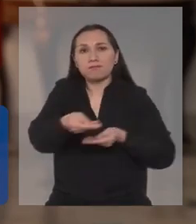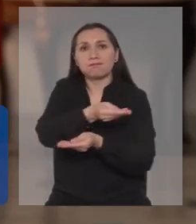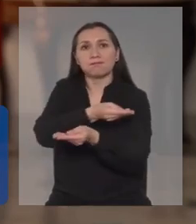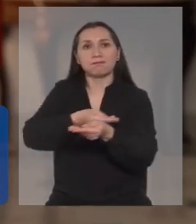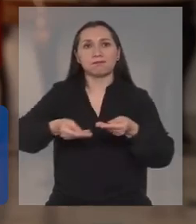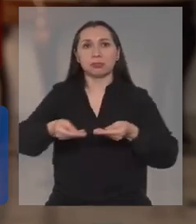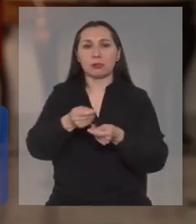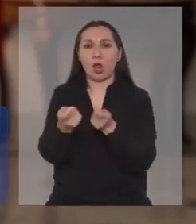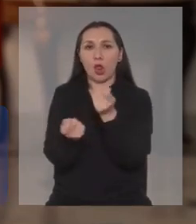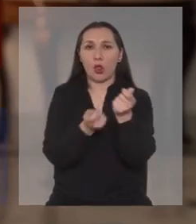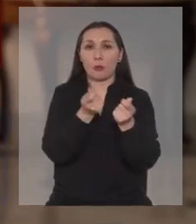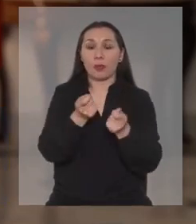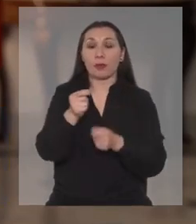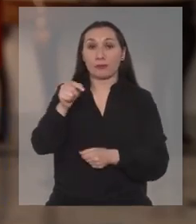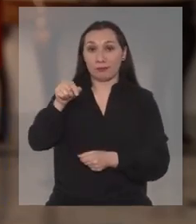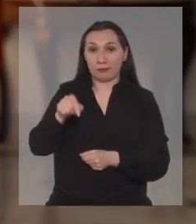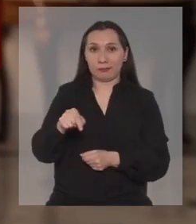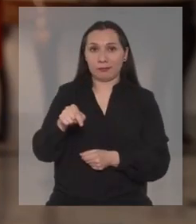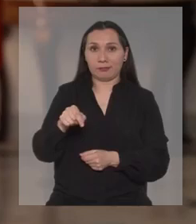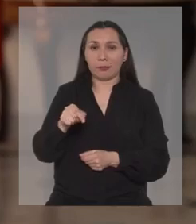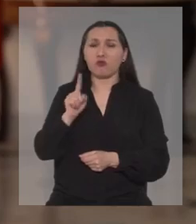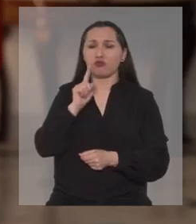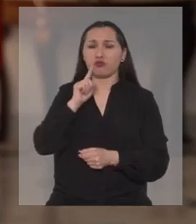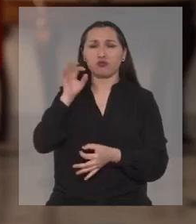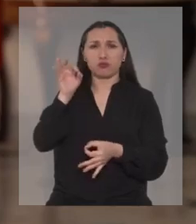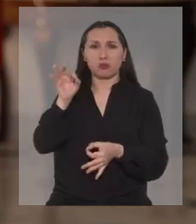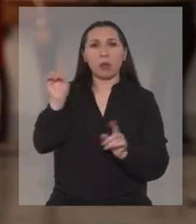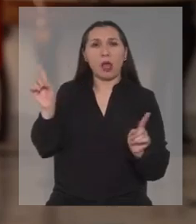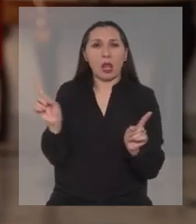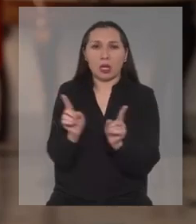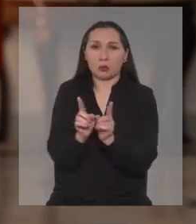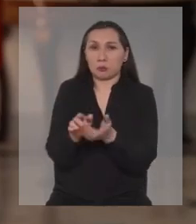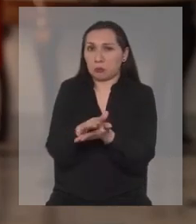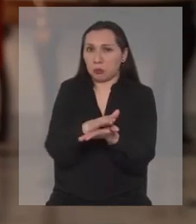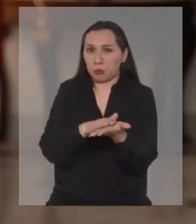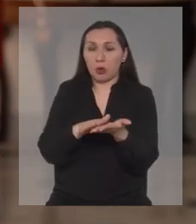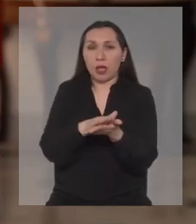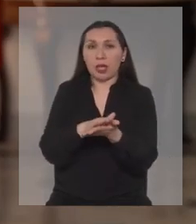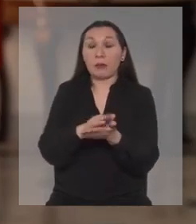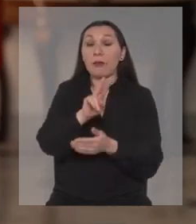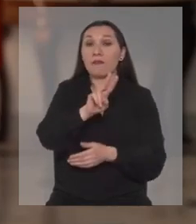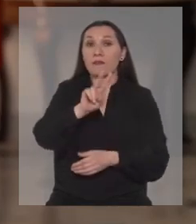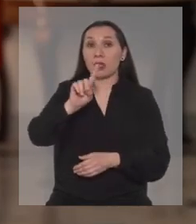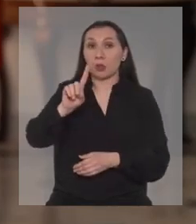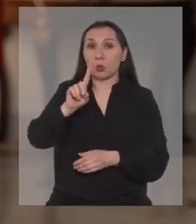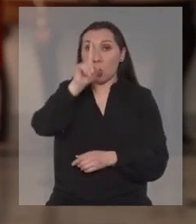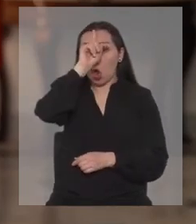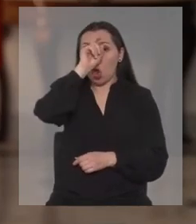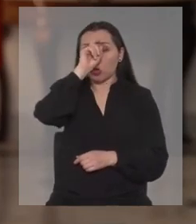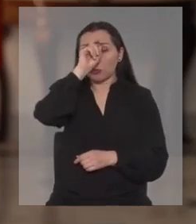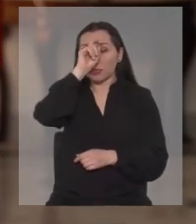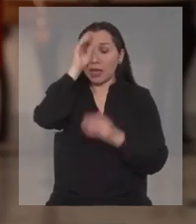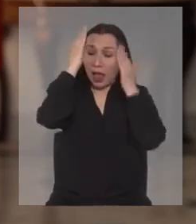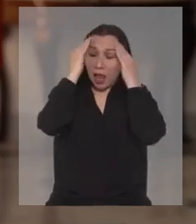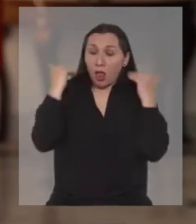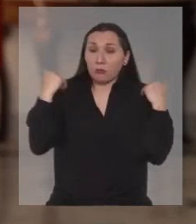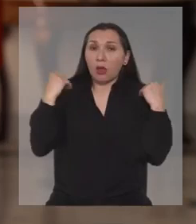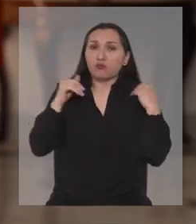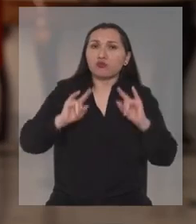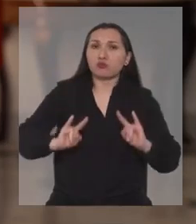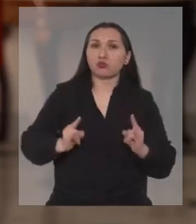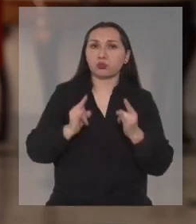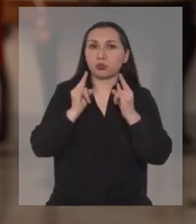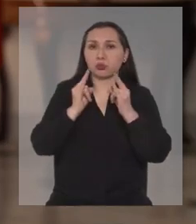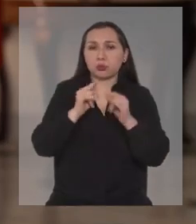dinamizando la economía aquí tengo un resumen por ejemplo de los 21 hospitales que están en